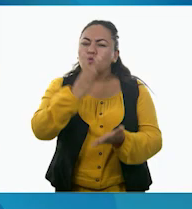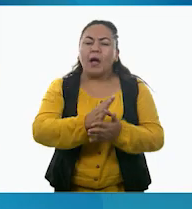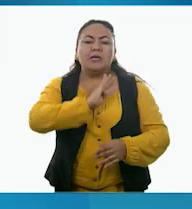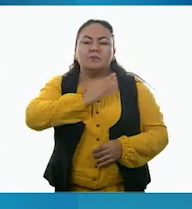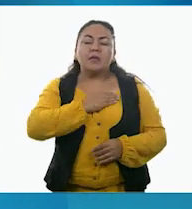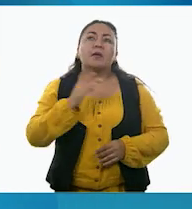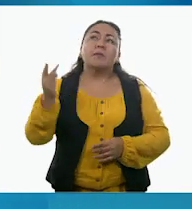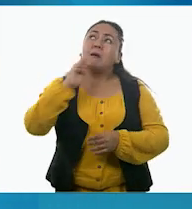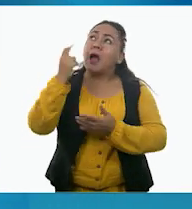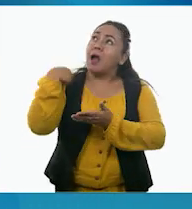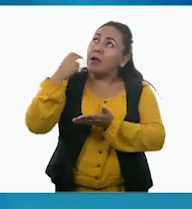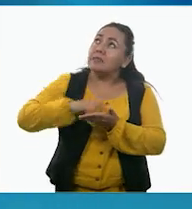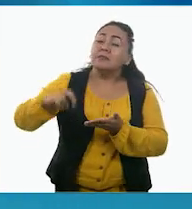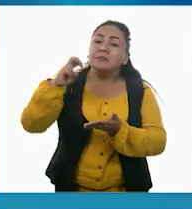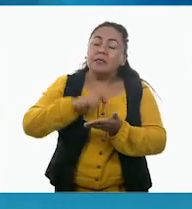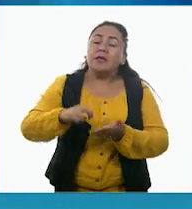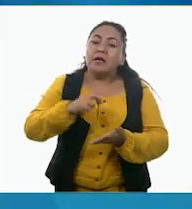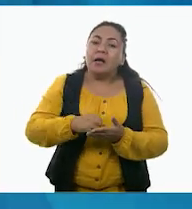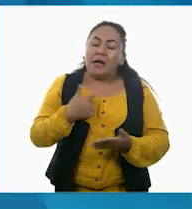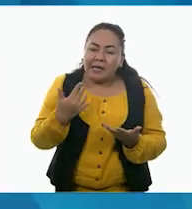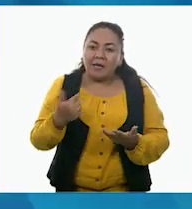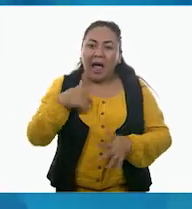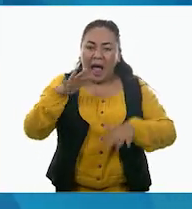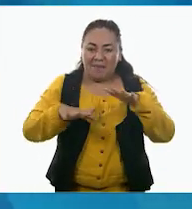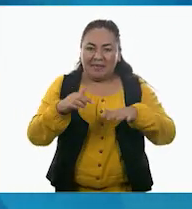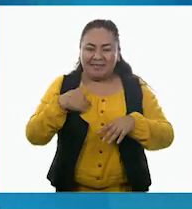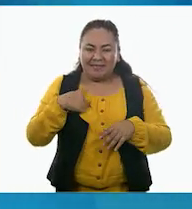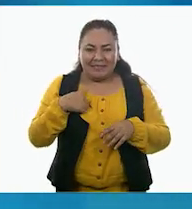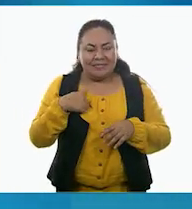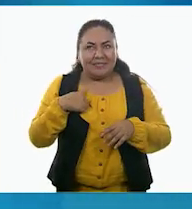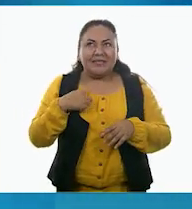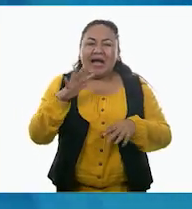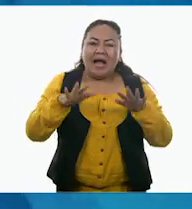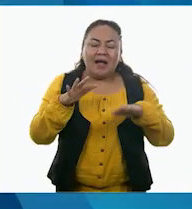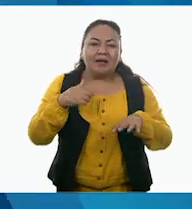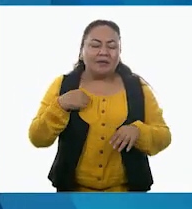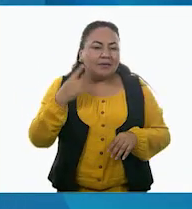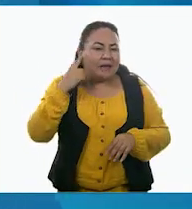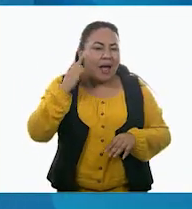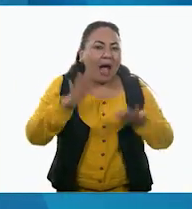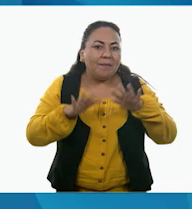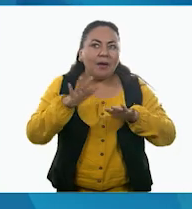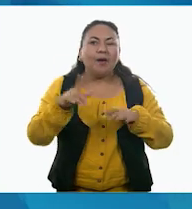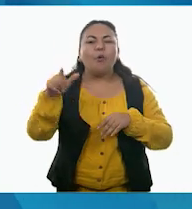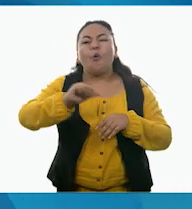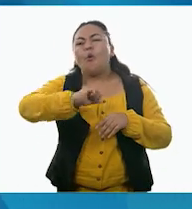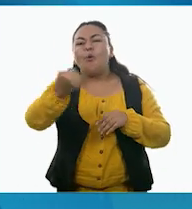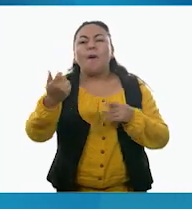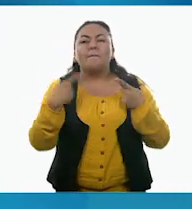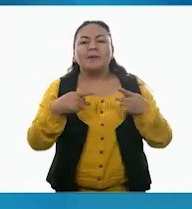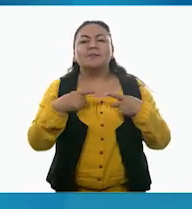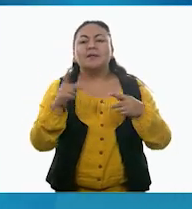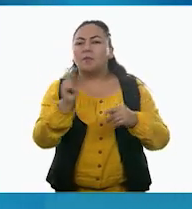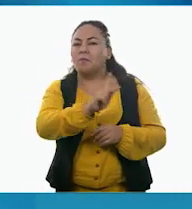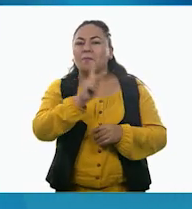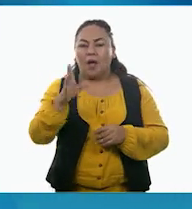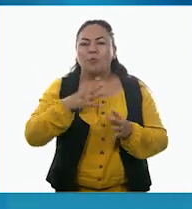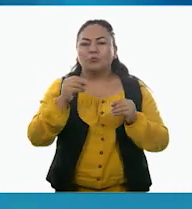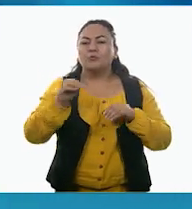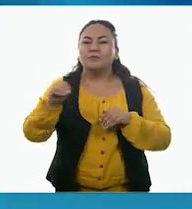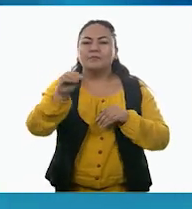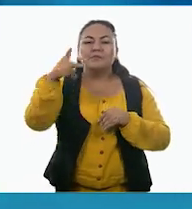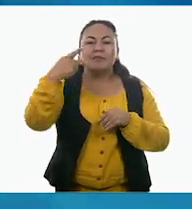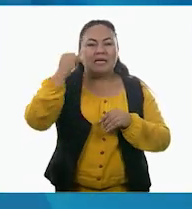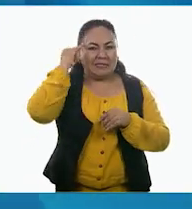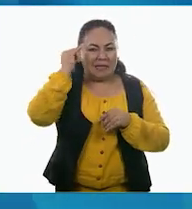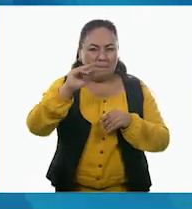español. Y yo, pues algunas veces la lograba escuchar de que hablaba con otras personas, que también hay muchos migrantes